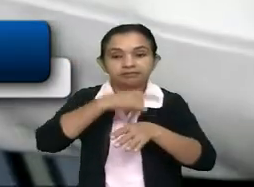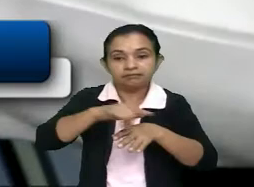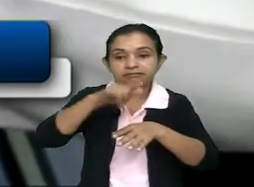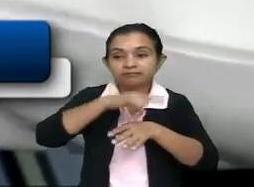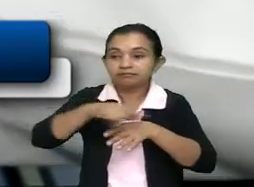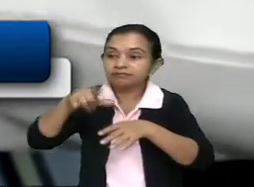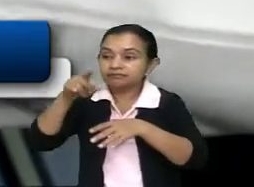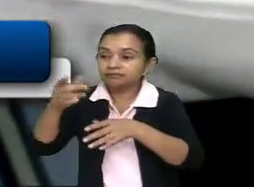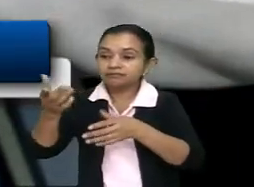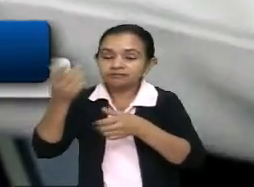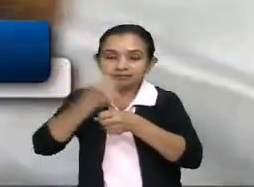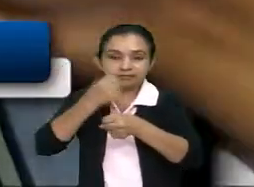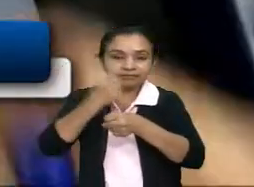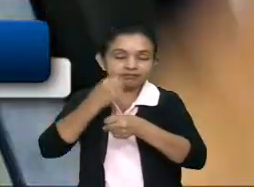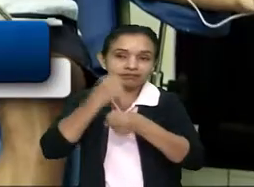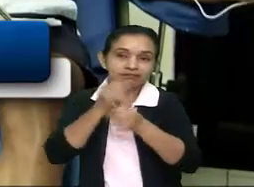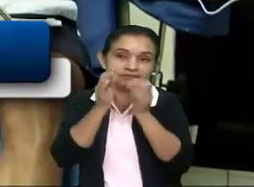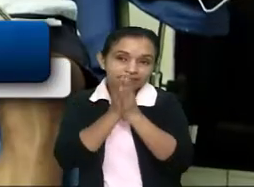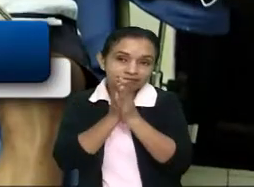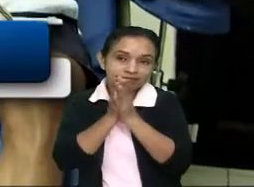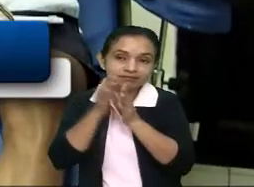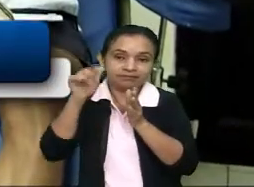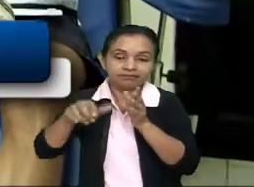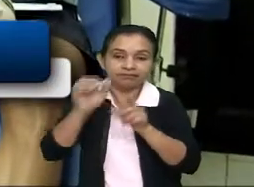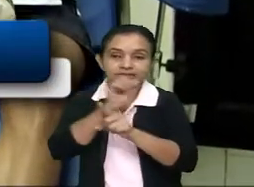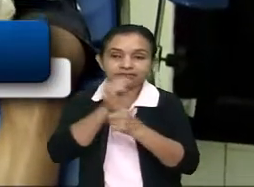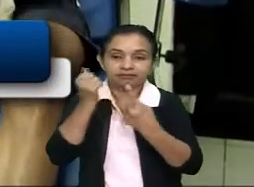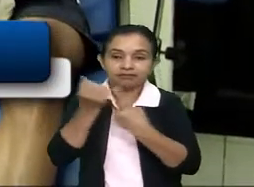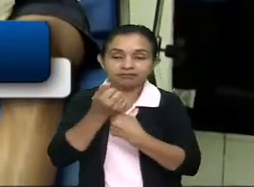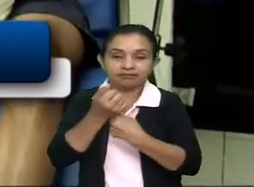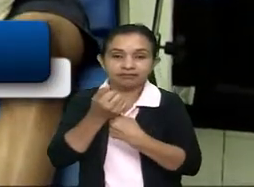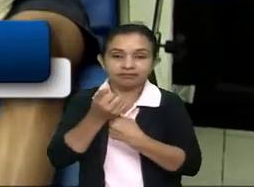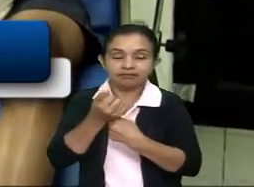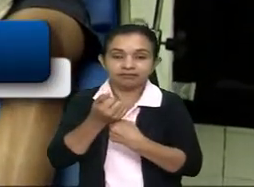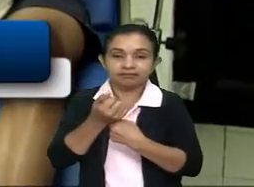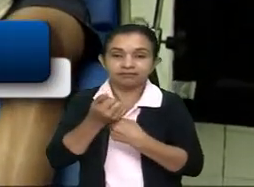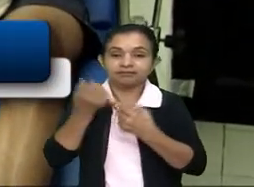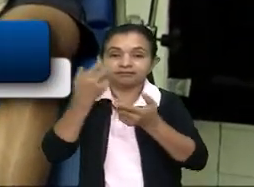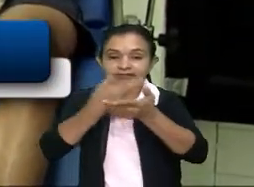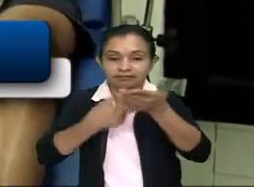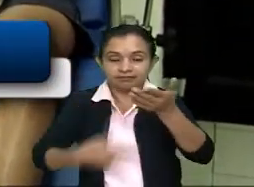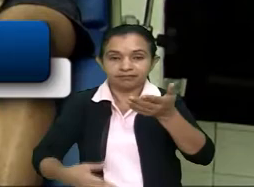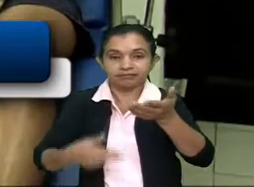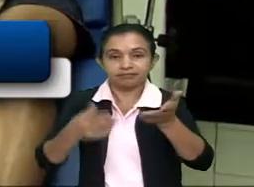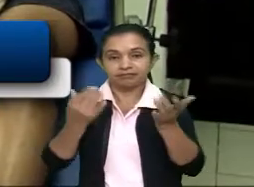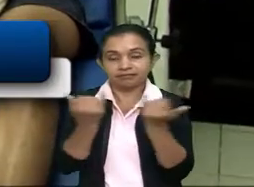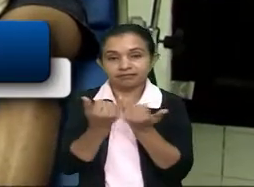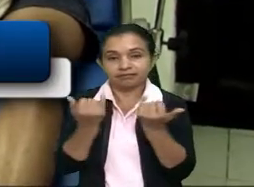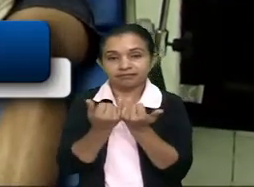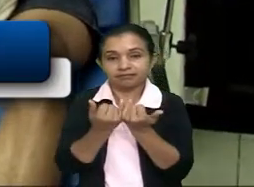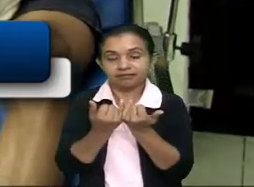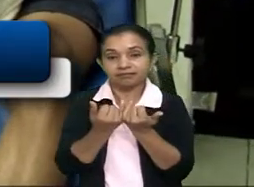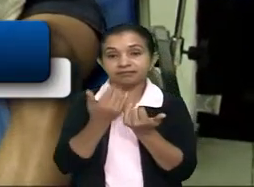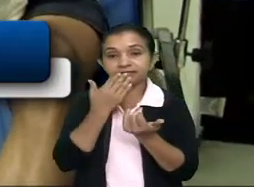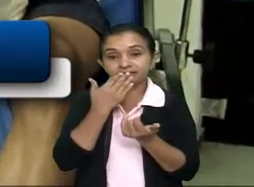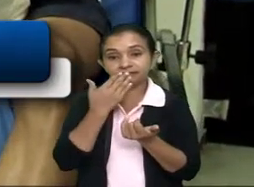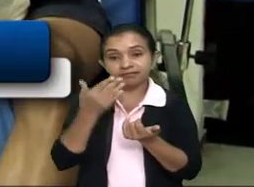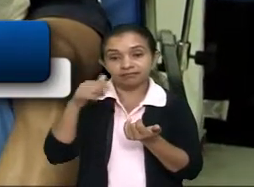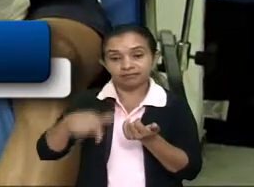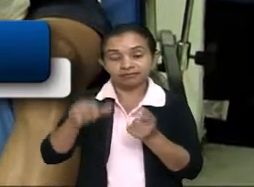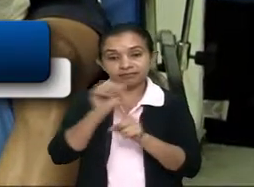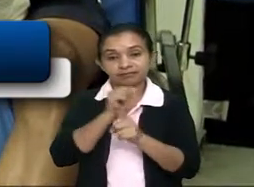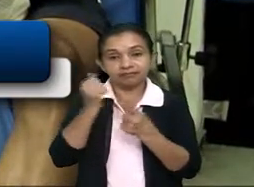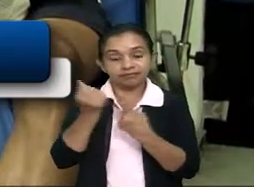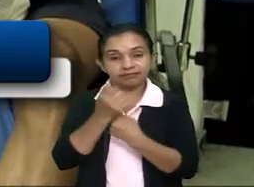donante en su sitio de trabajo pues aquí a la asamblea nacional venimos recientemente hacer una colecta de sangre que fue muy exitosa la colecta de sangre a